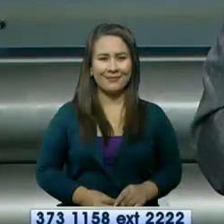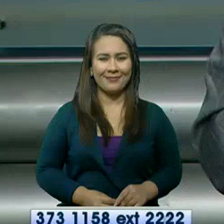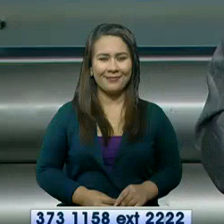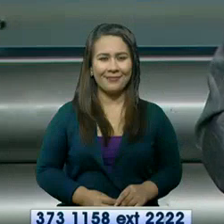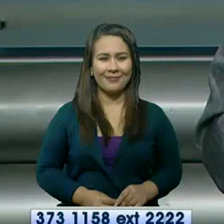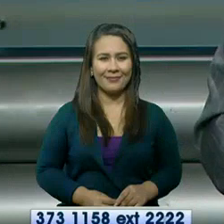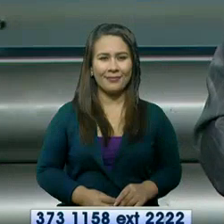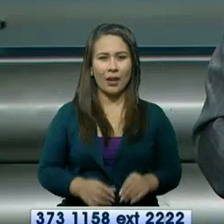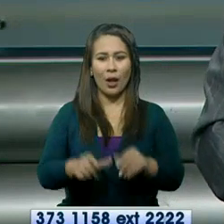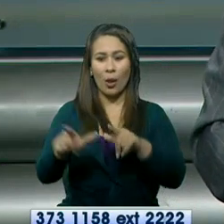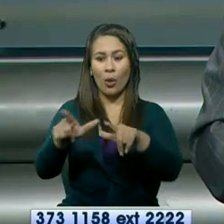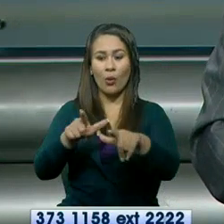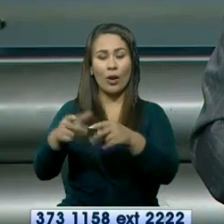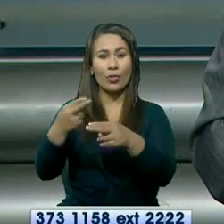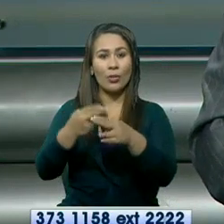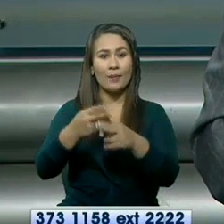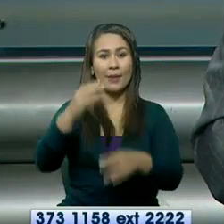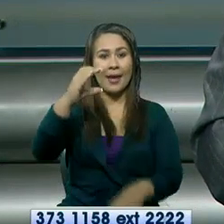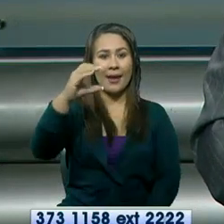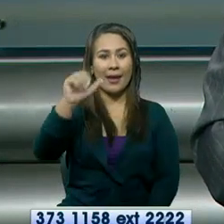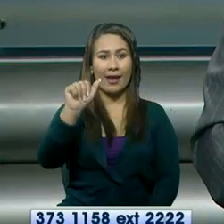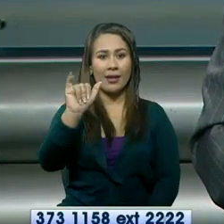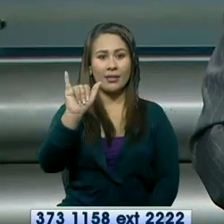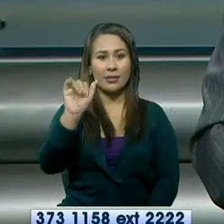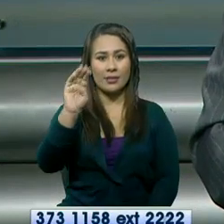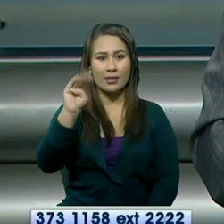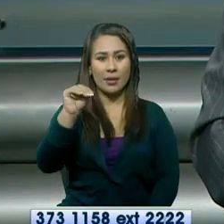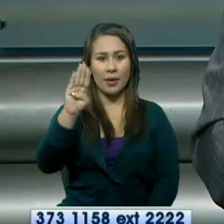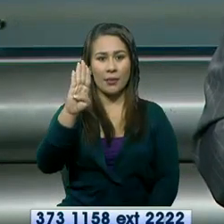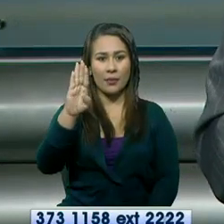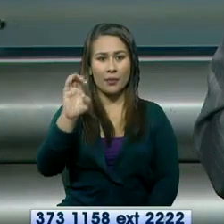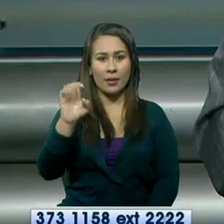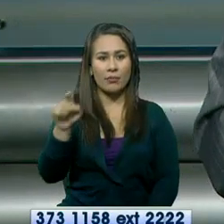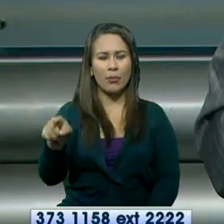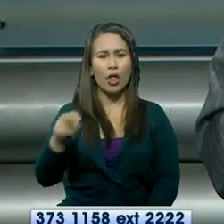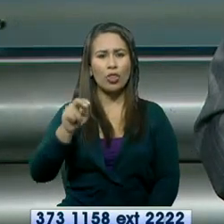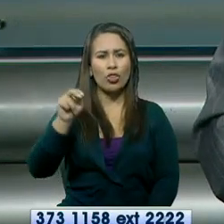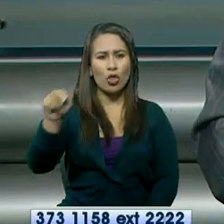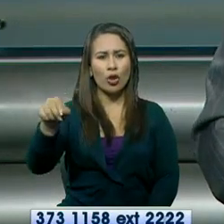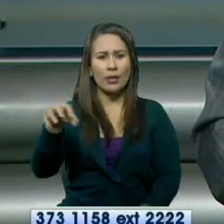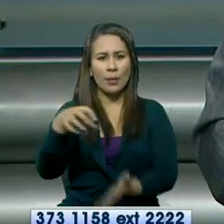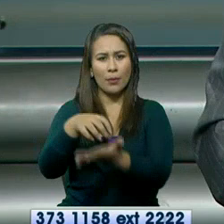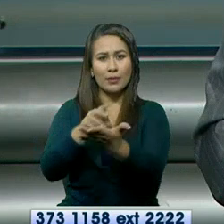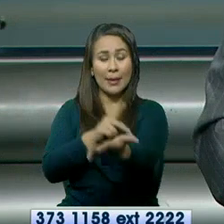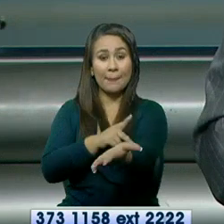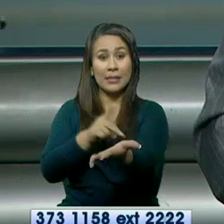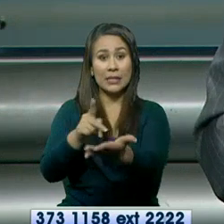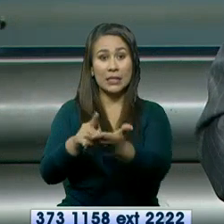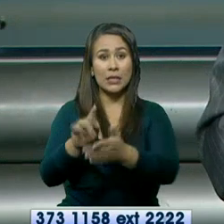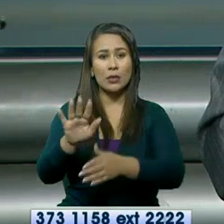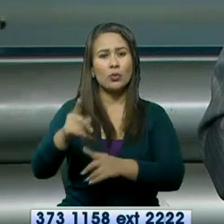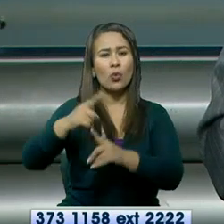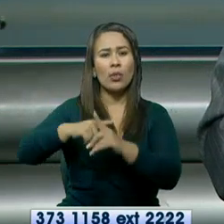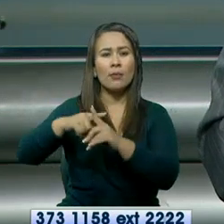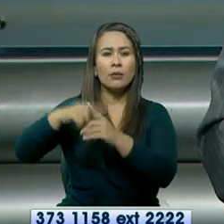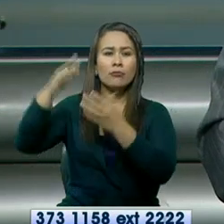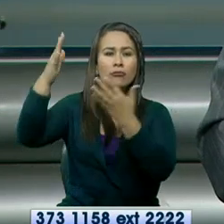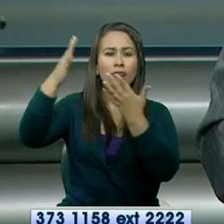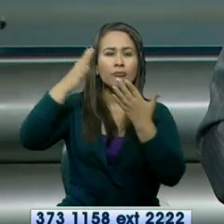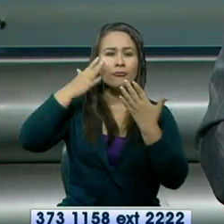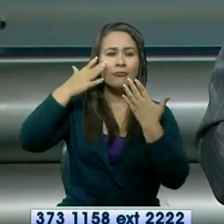San Pedro de Cayambe es una ciudad ubicada al noreste de la provincia de Pichincha. Su clima y sus